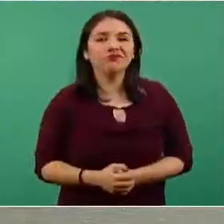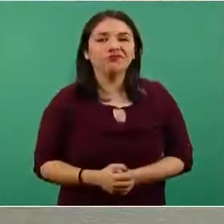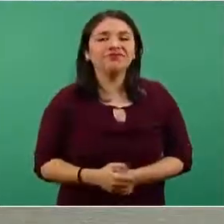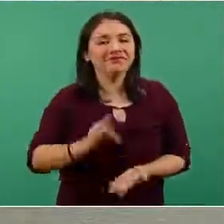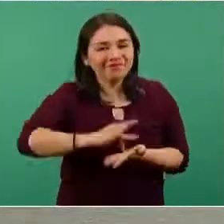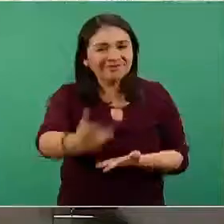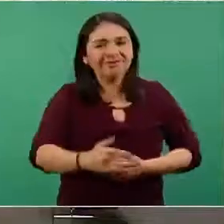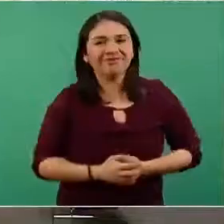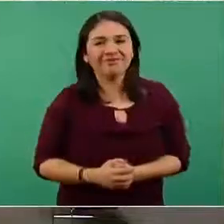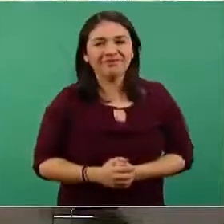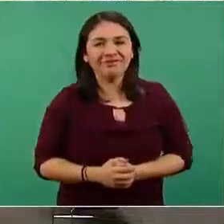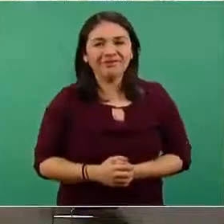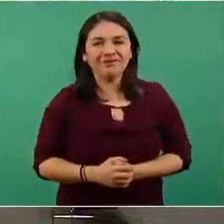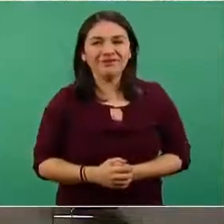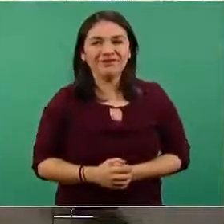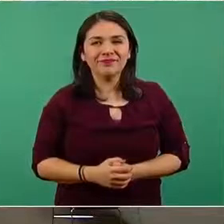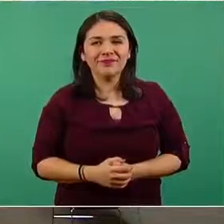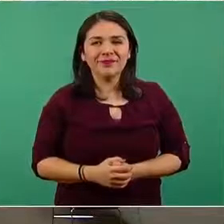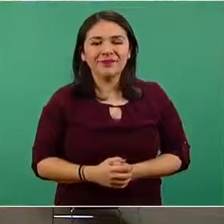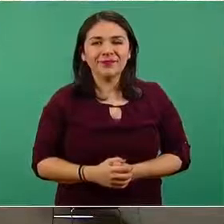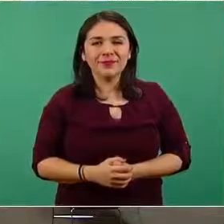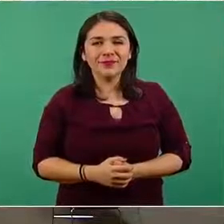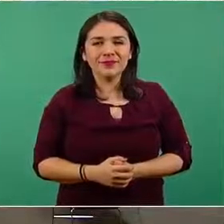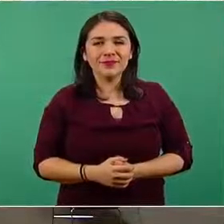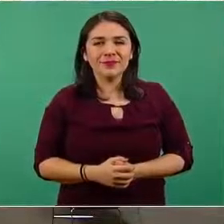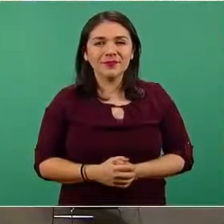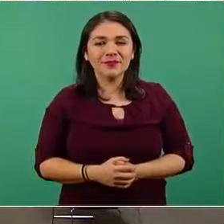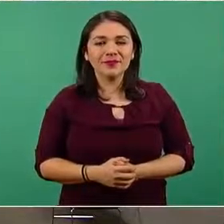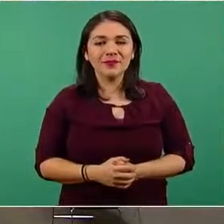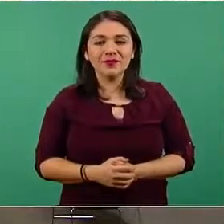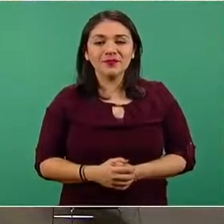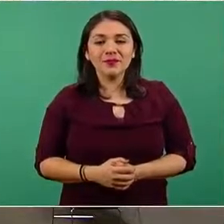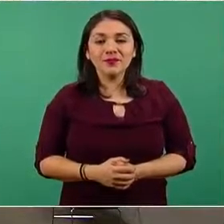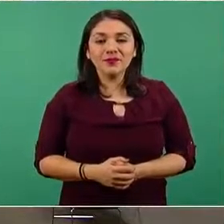Gracias, Juan. Por favor.